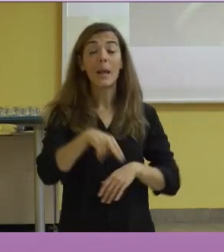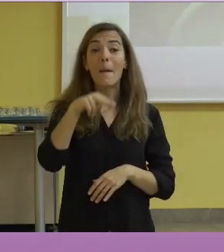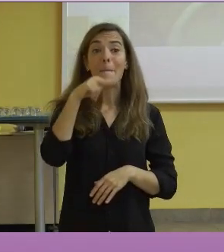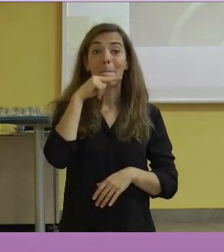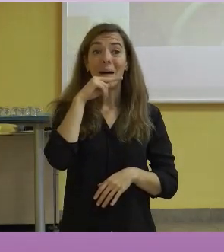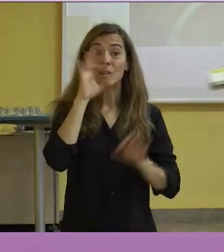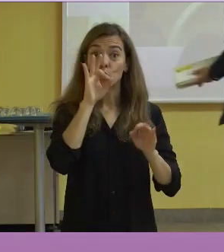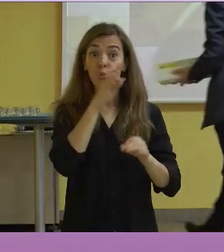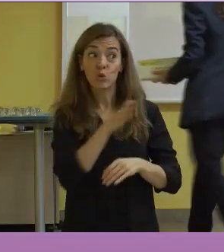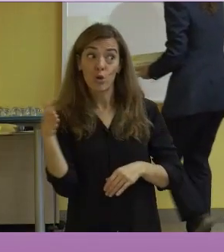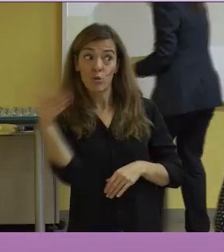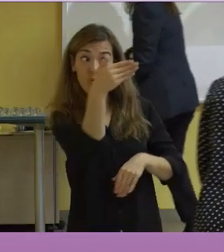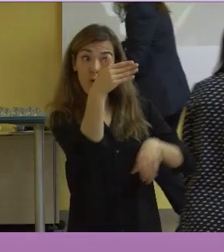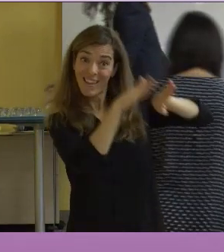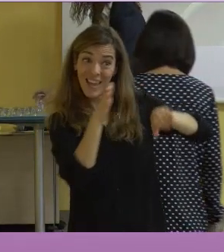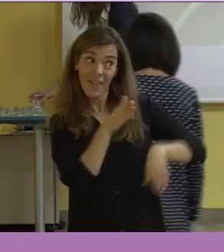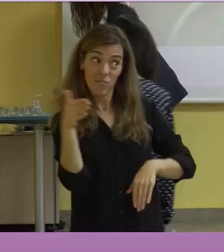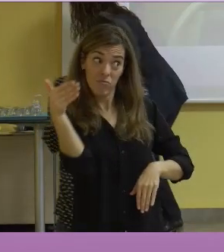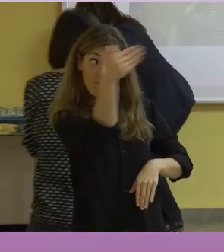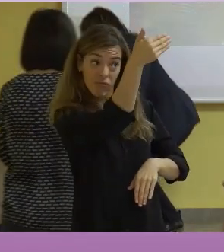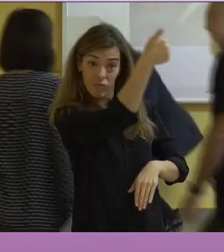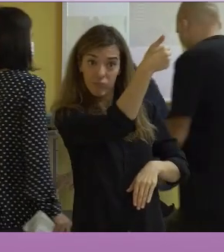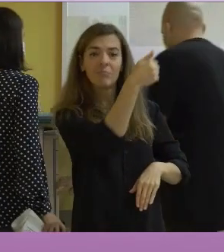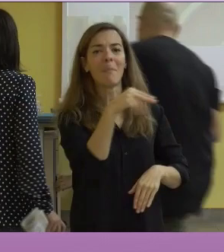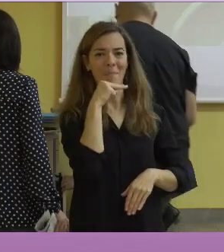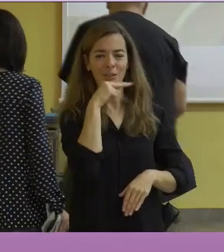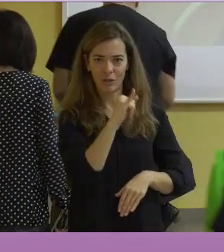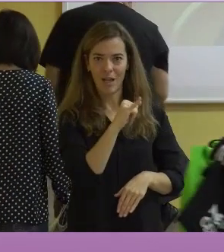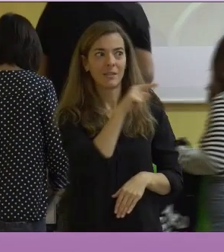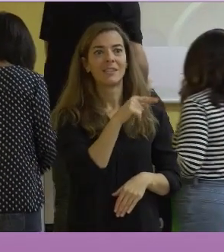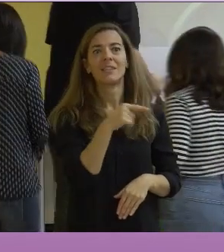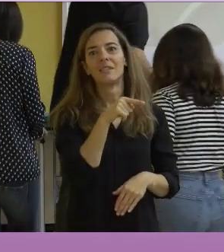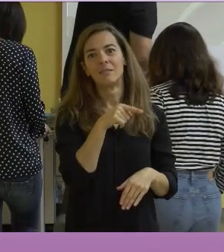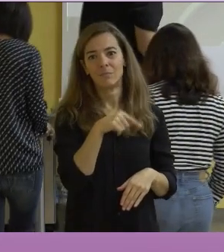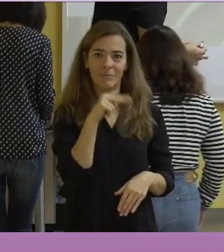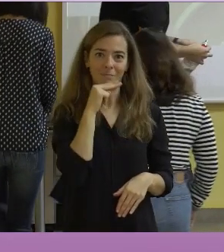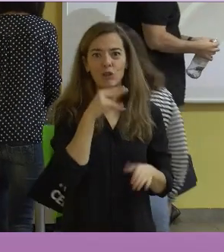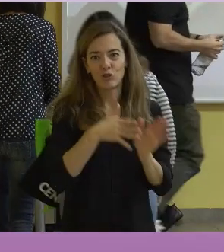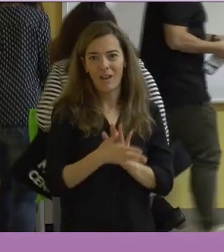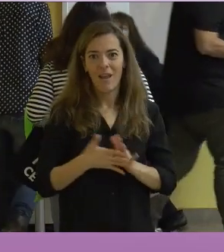aquí nada más salir a la izquierda, ¿de acuerdo? Eso es emergencia física en un momento determinado.